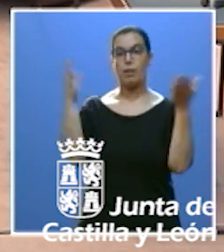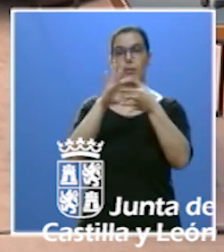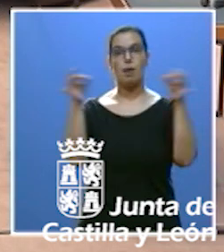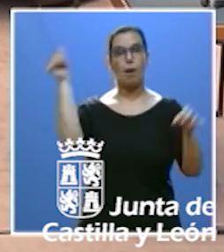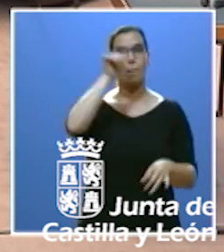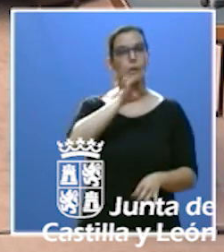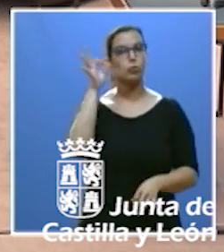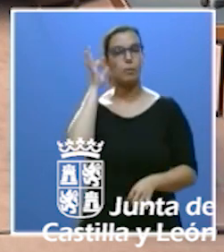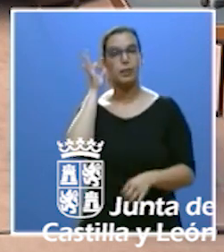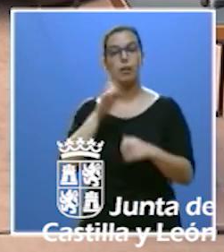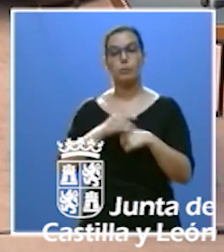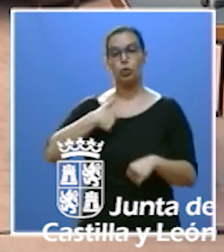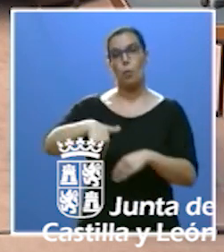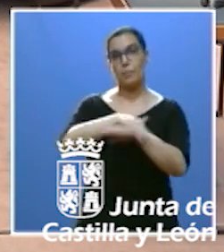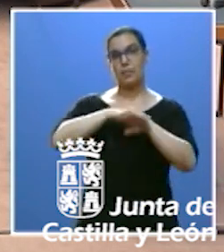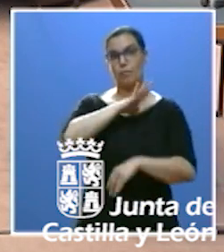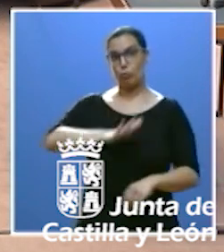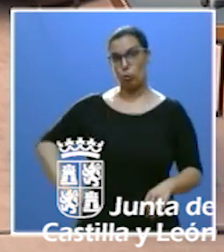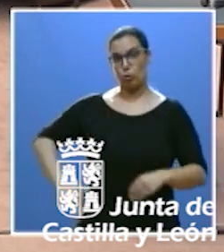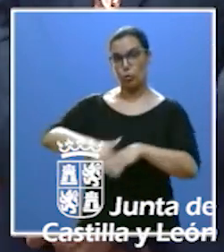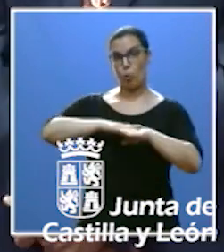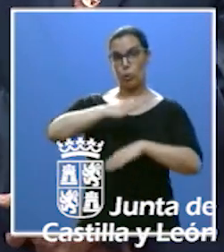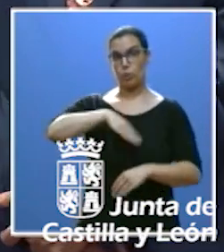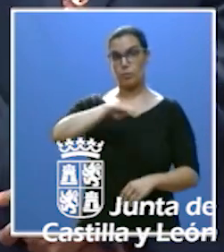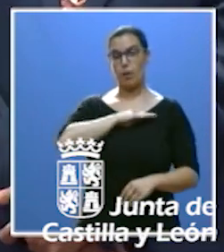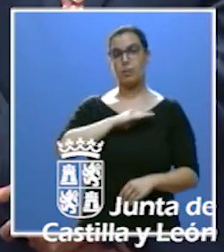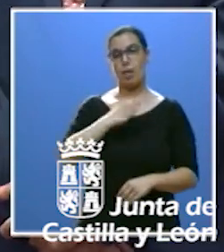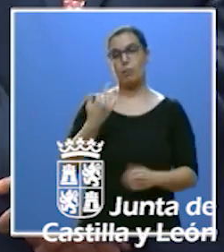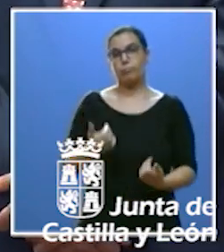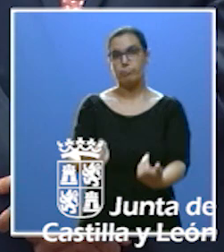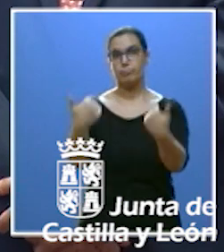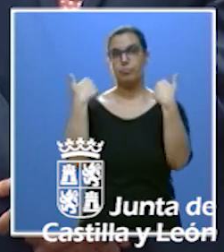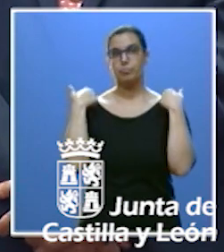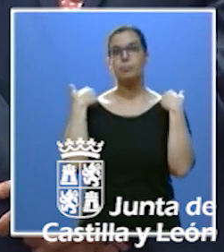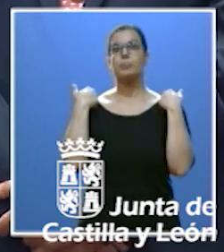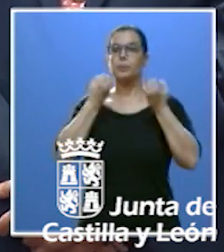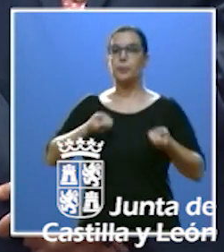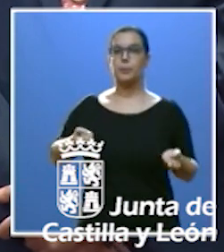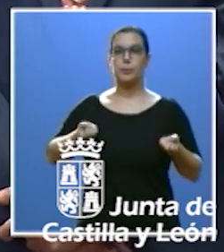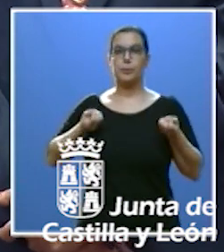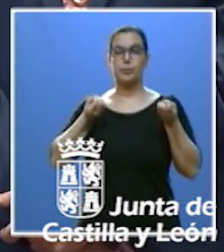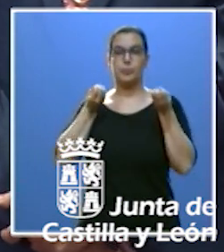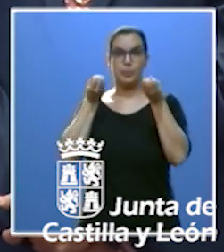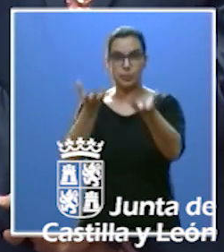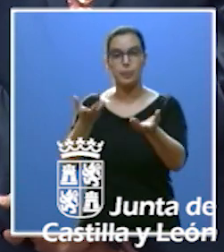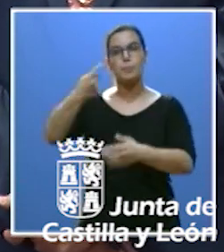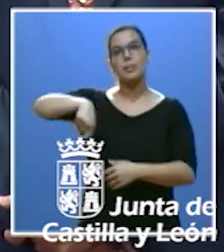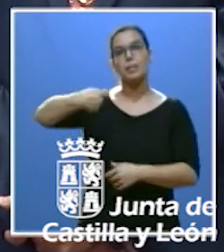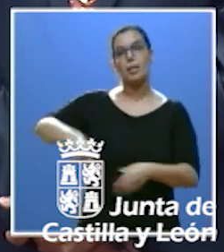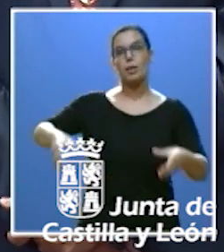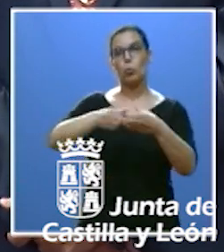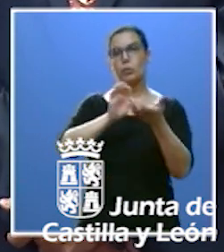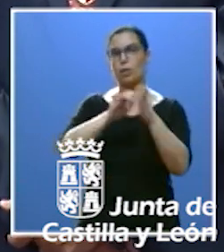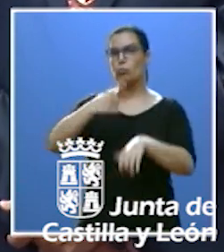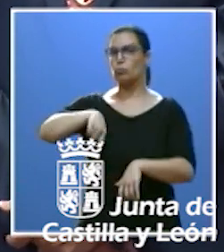amigas. Como ministra en funciones del Gobierno de España, me corresponde trasladar al presidente de la Junta de Castilla y León nuestra